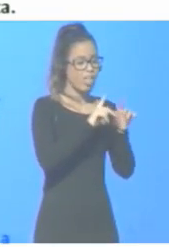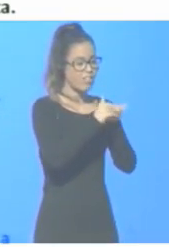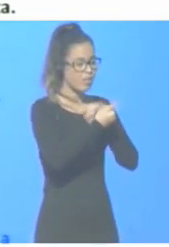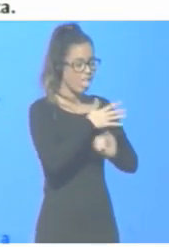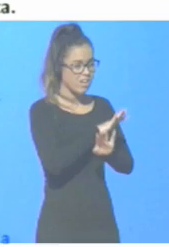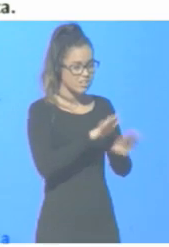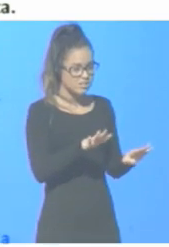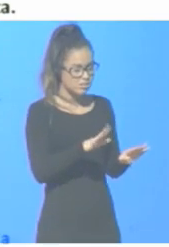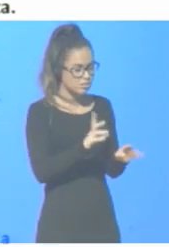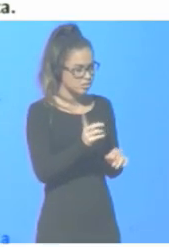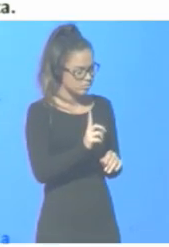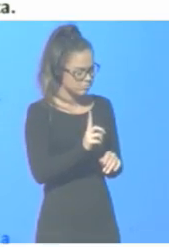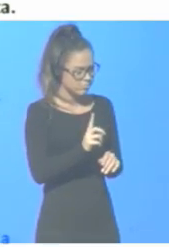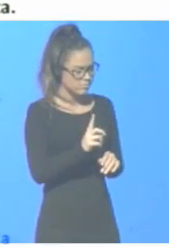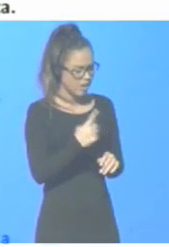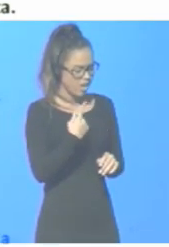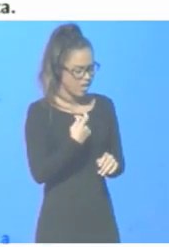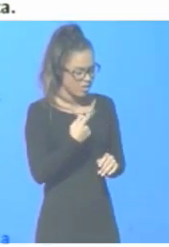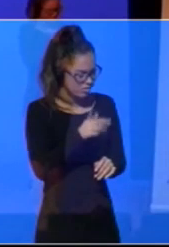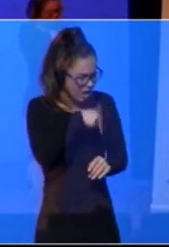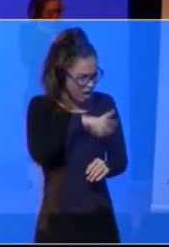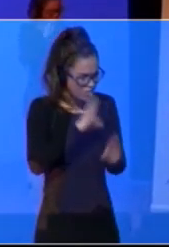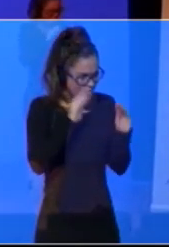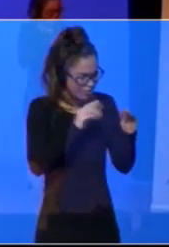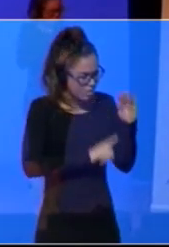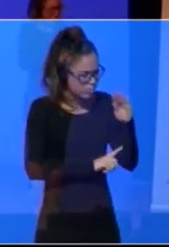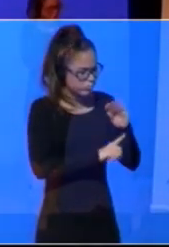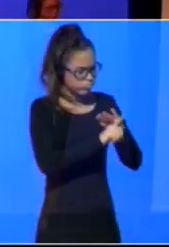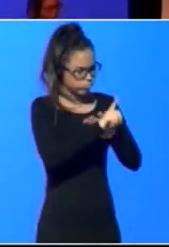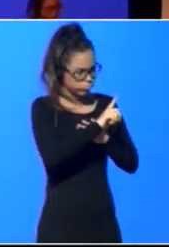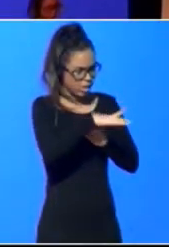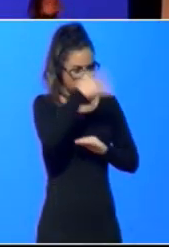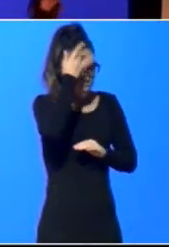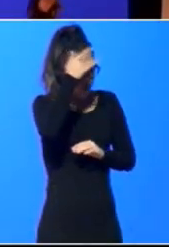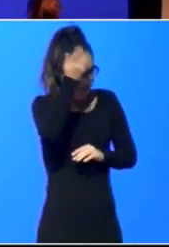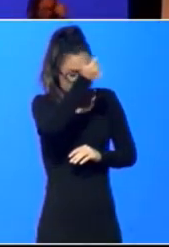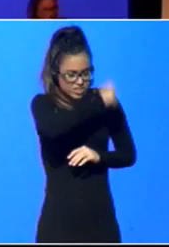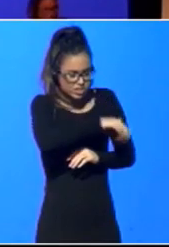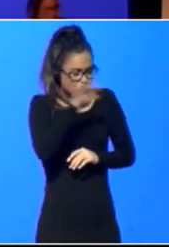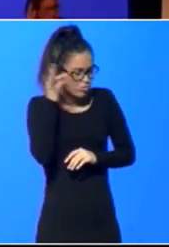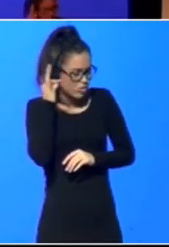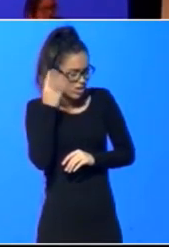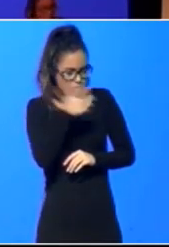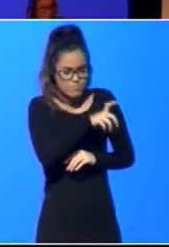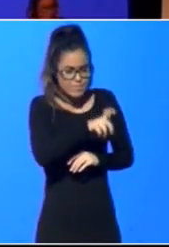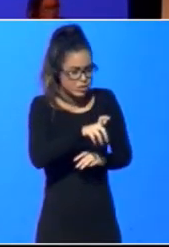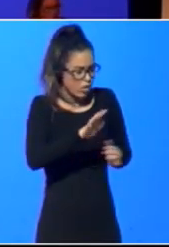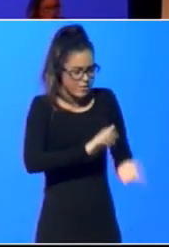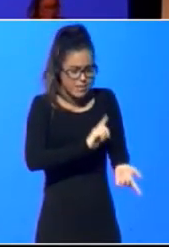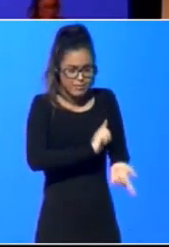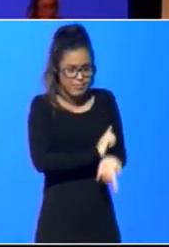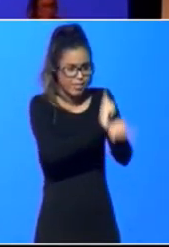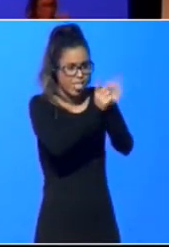donde estos jóvenes siguen desarrollándose como chicos y como chicas, como adolescentes, como personas que transitan en un mundo